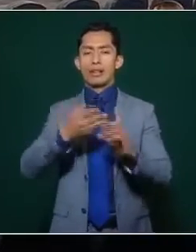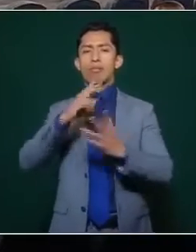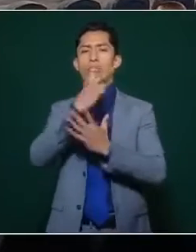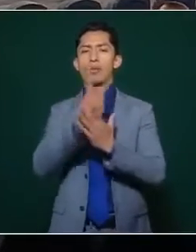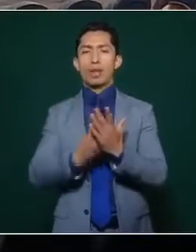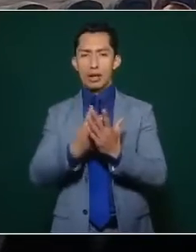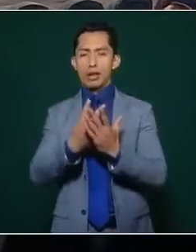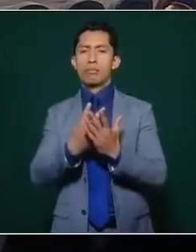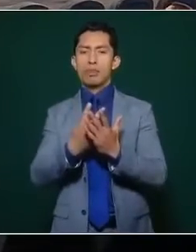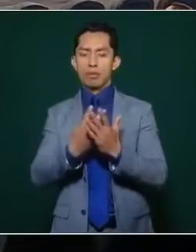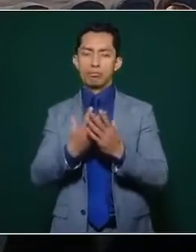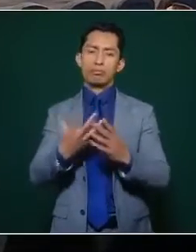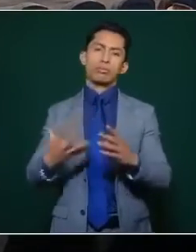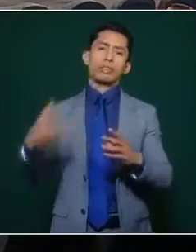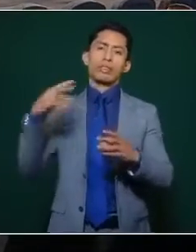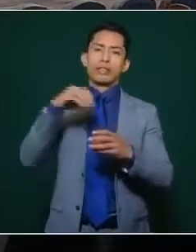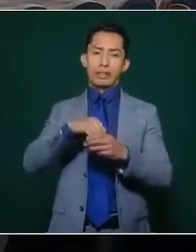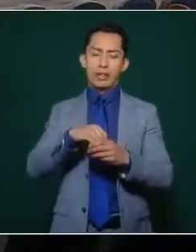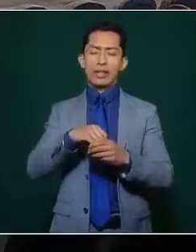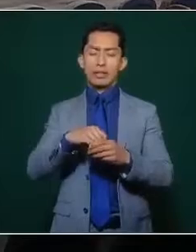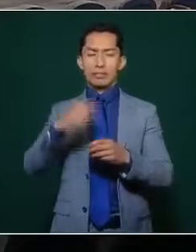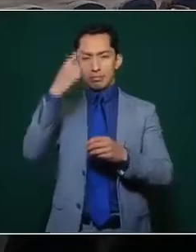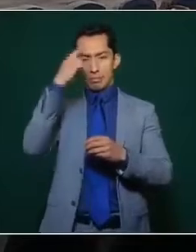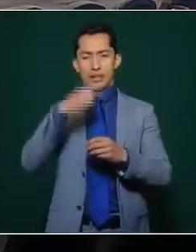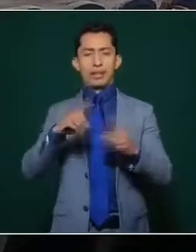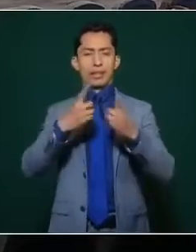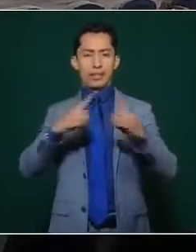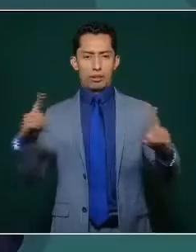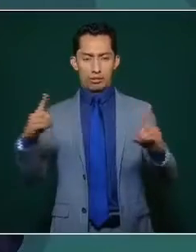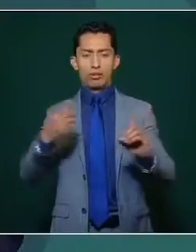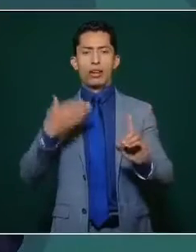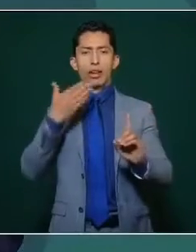programas integrales para el desarrollo